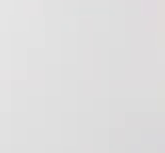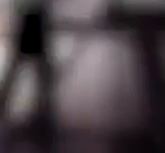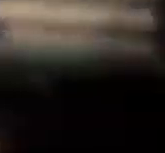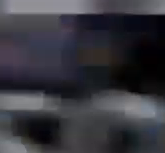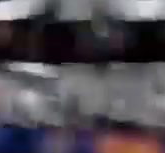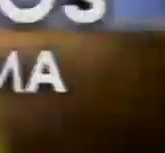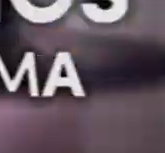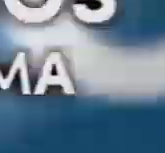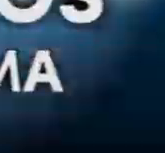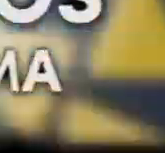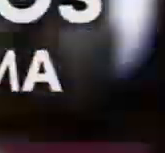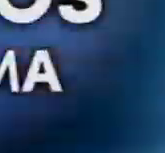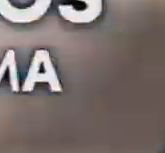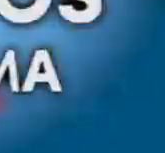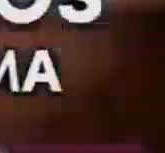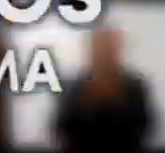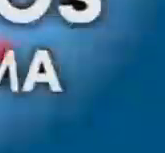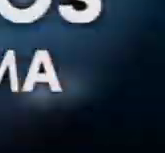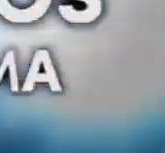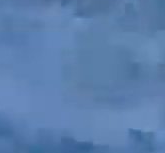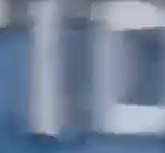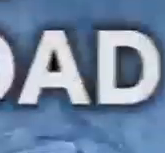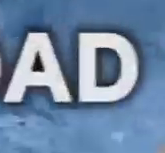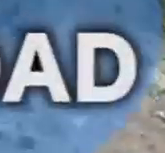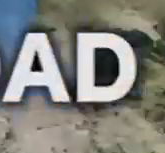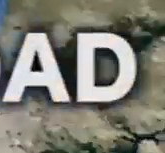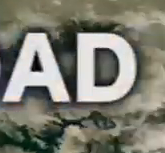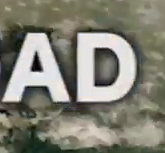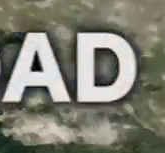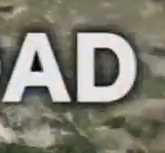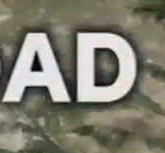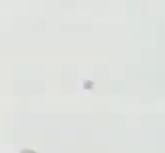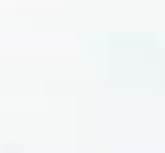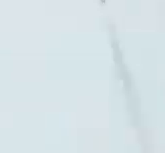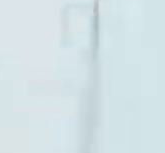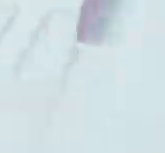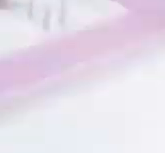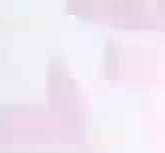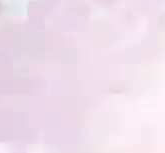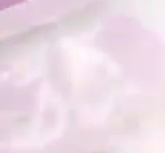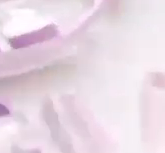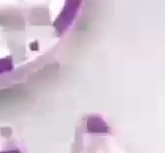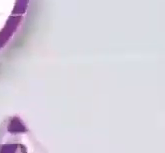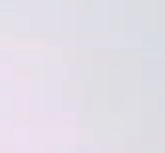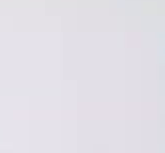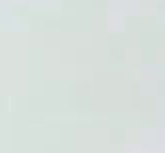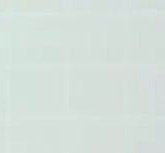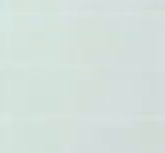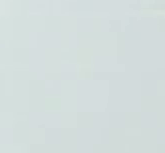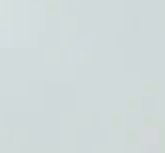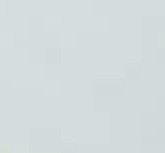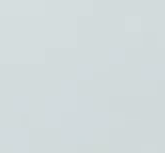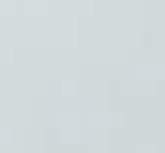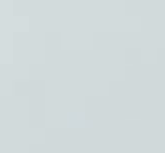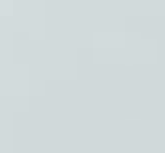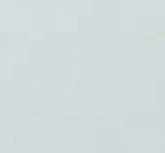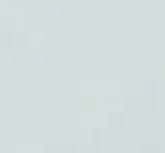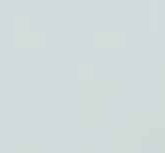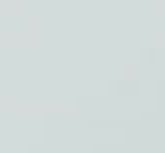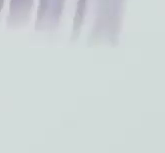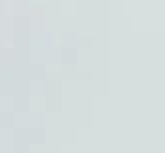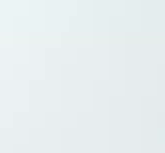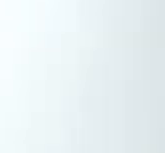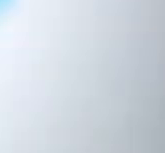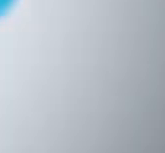Corazón, la única red de medios multiplataforma con mayor cobertura en la entidad. Tlaxcala Televisión,